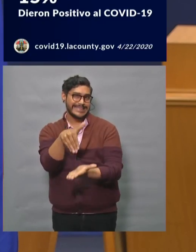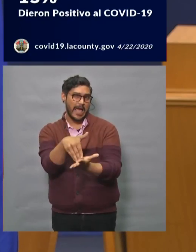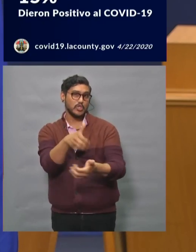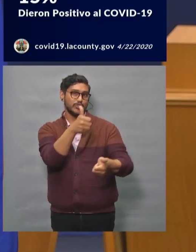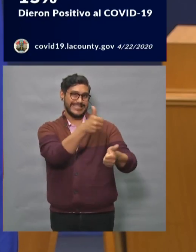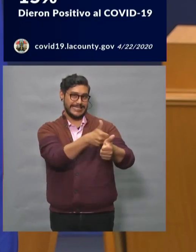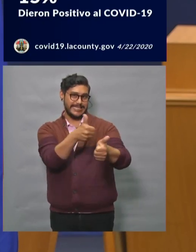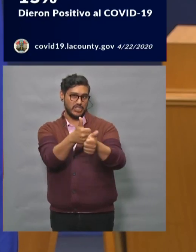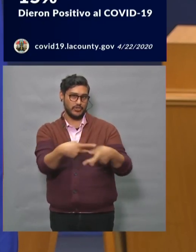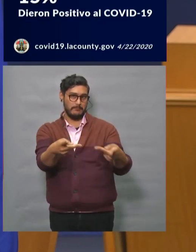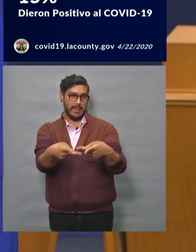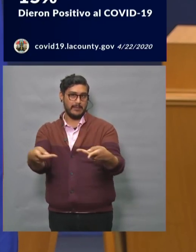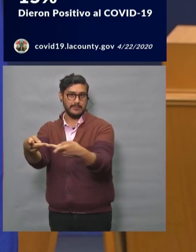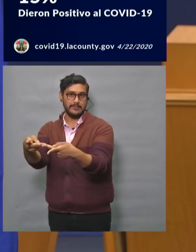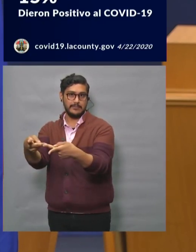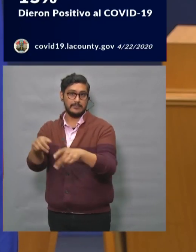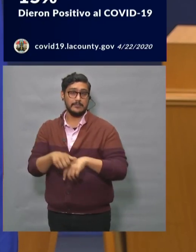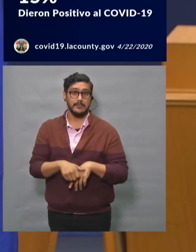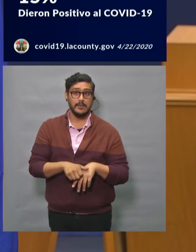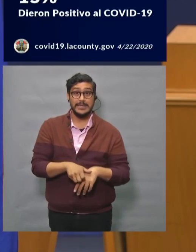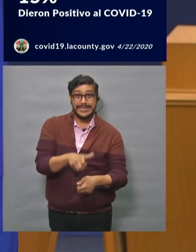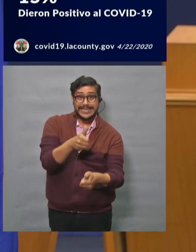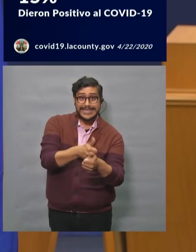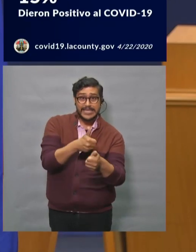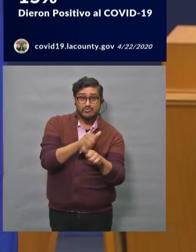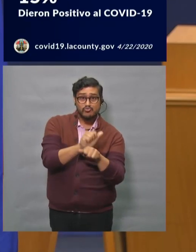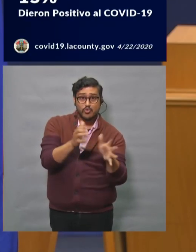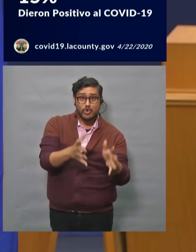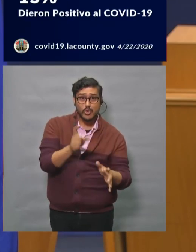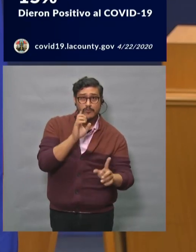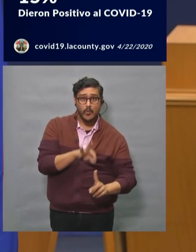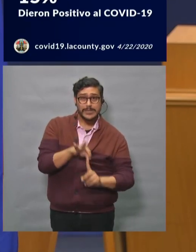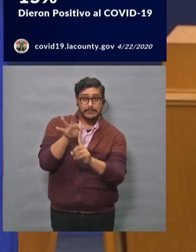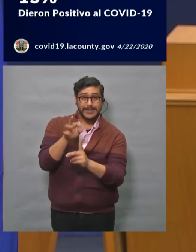Los trabajadores de salud en los centros de enfermería especializada,